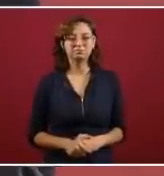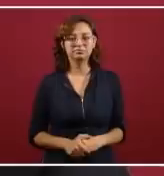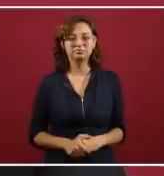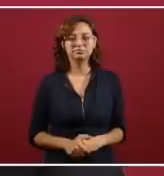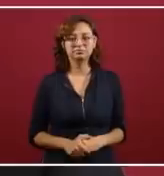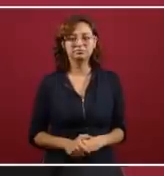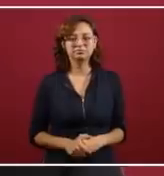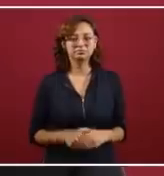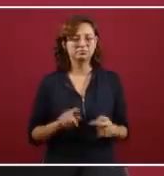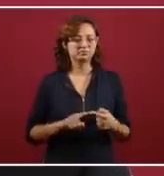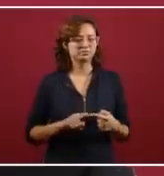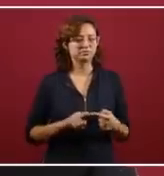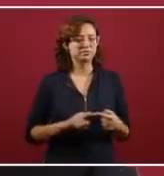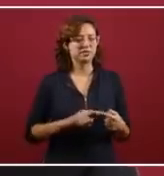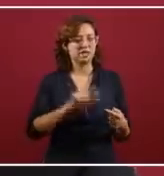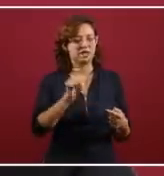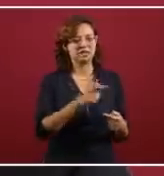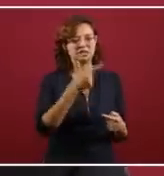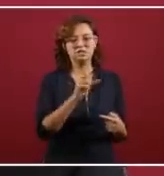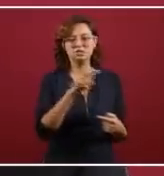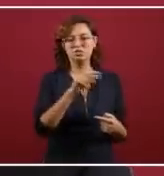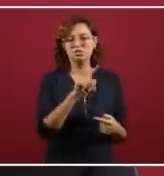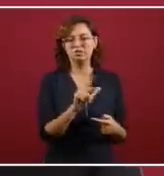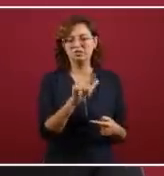Claudia X. González, o sea,